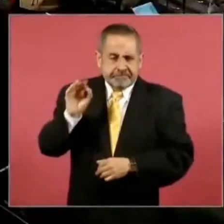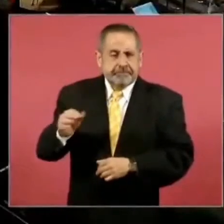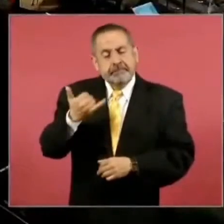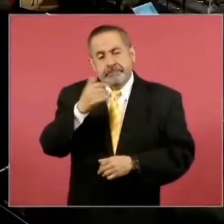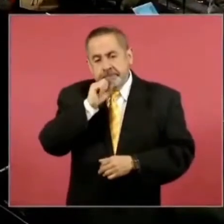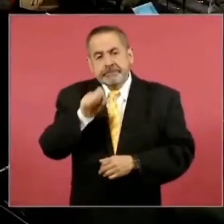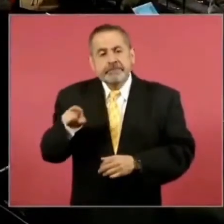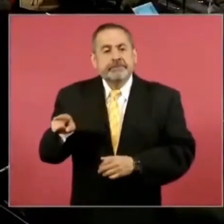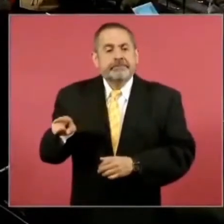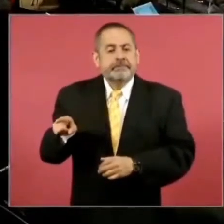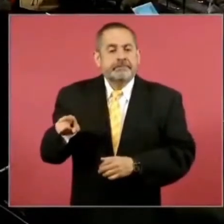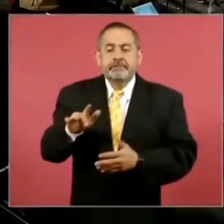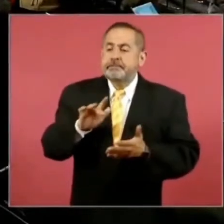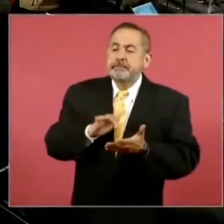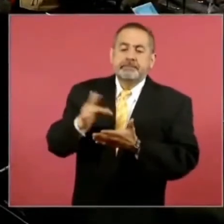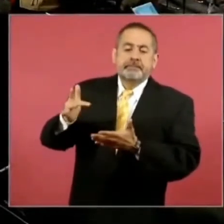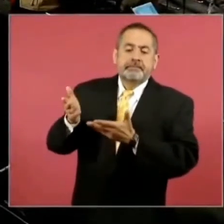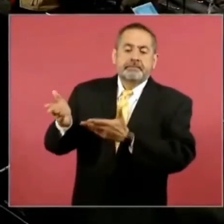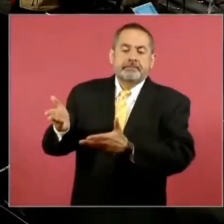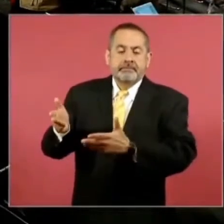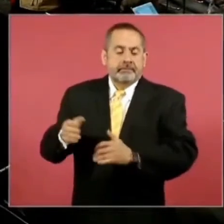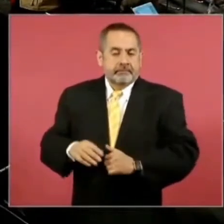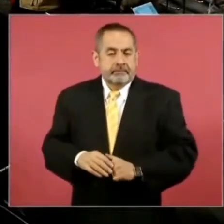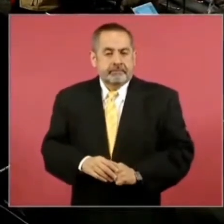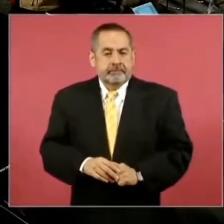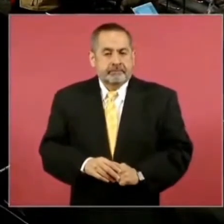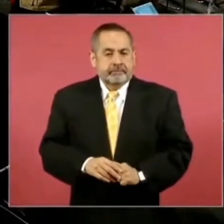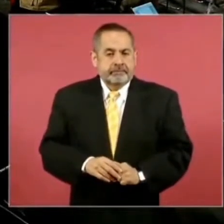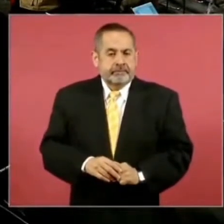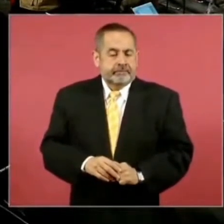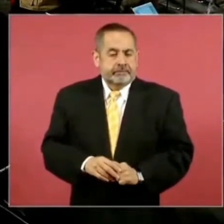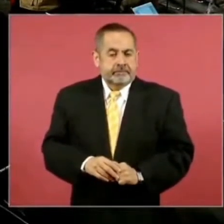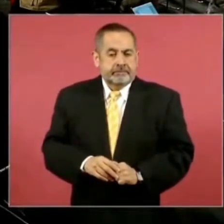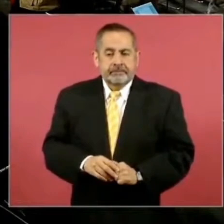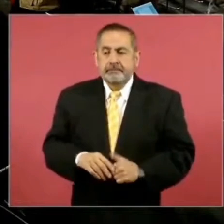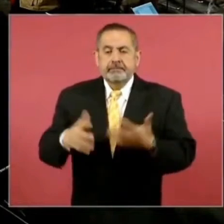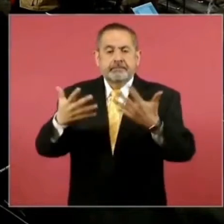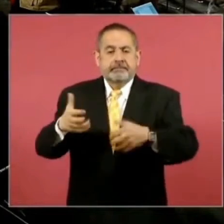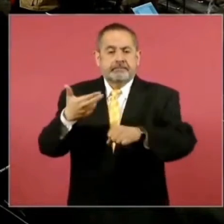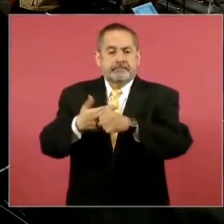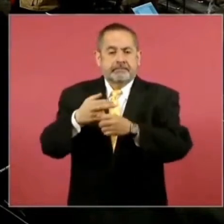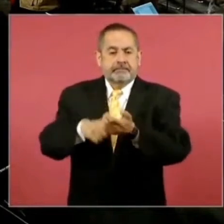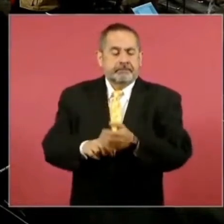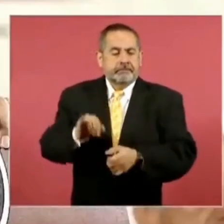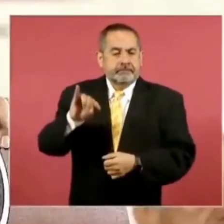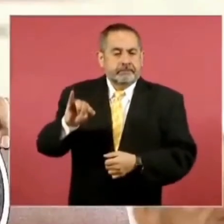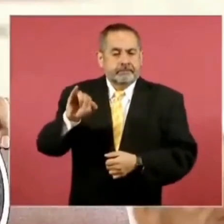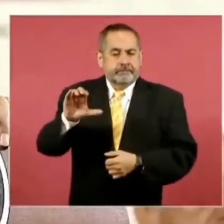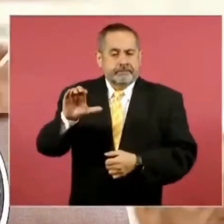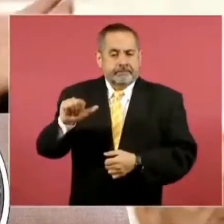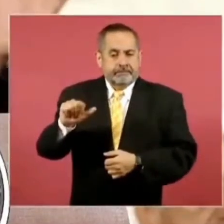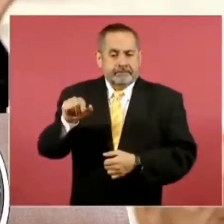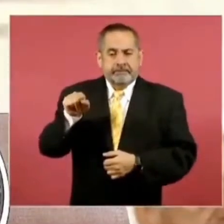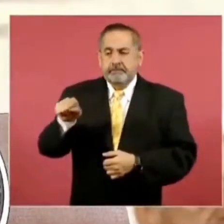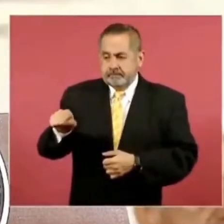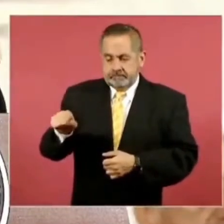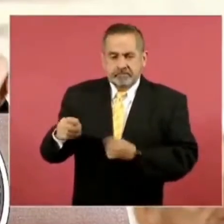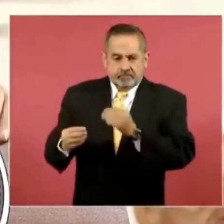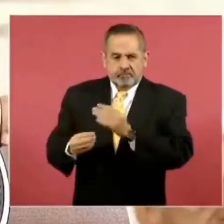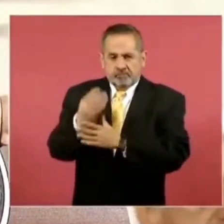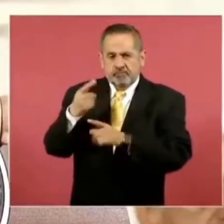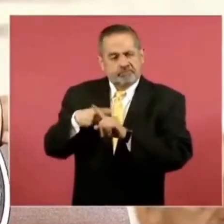Y agradecer a la empresa ICA en esta nueva